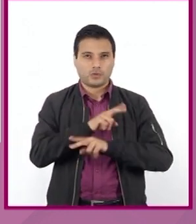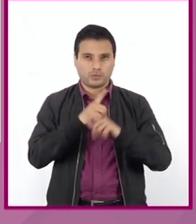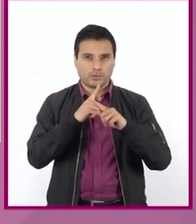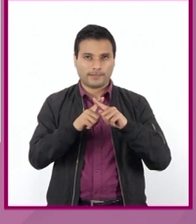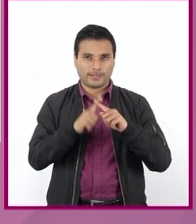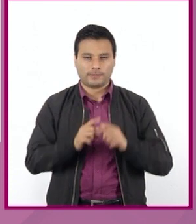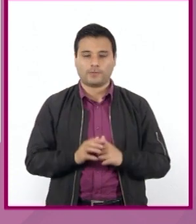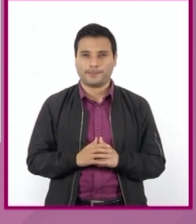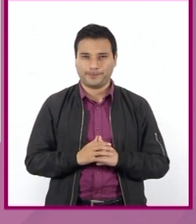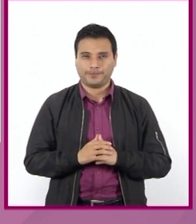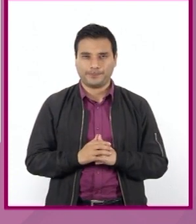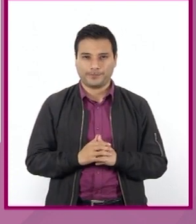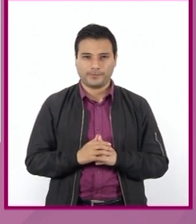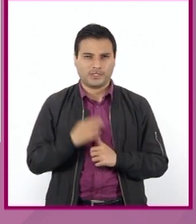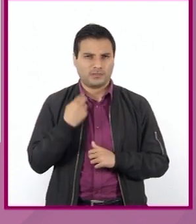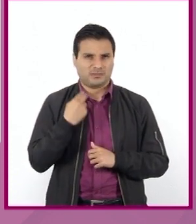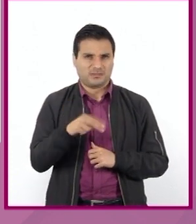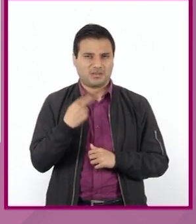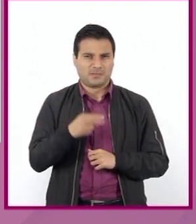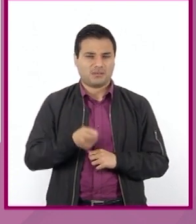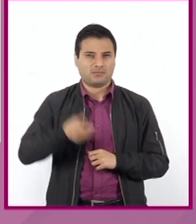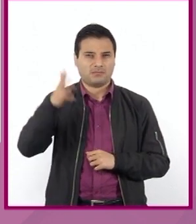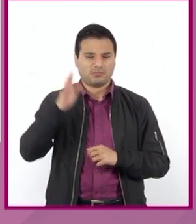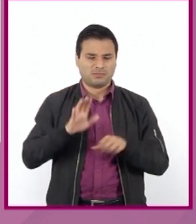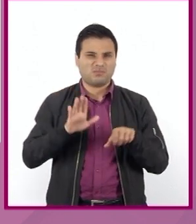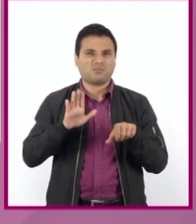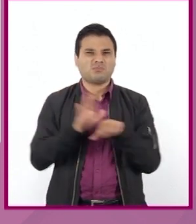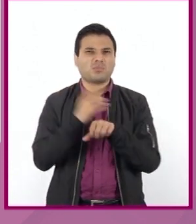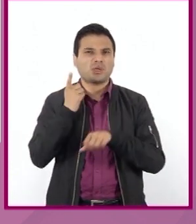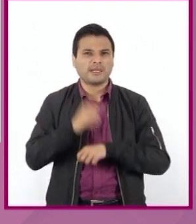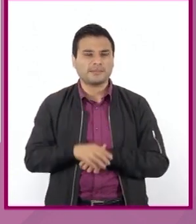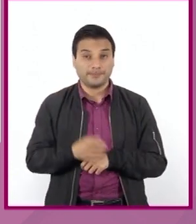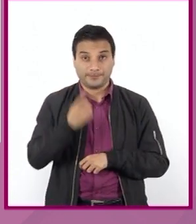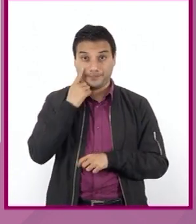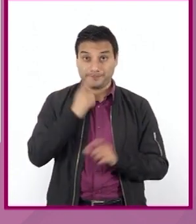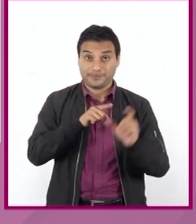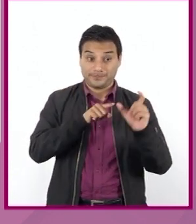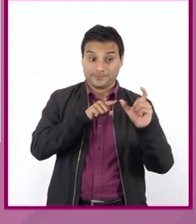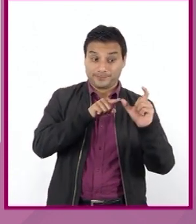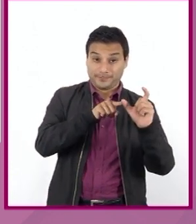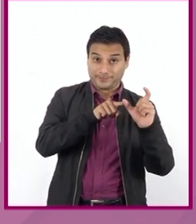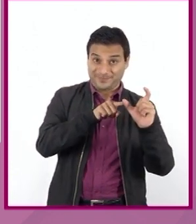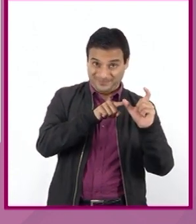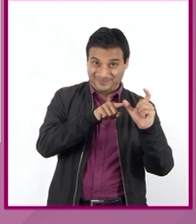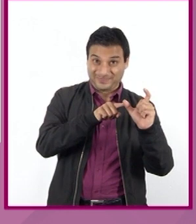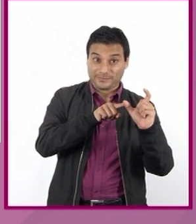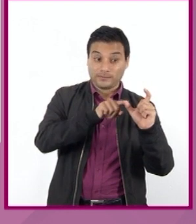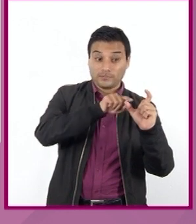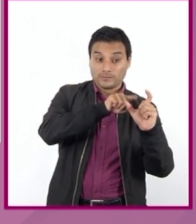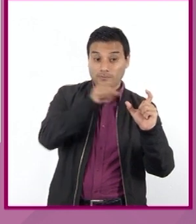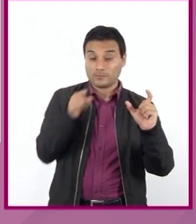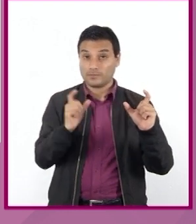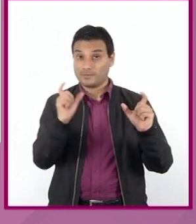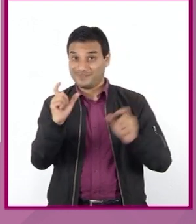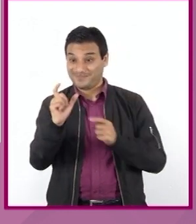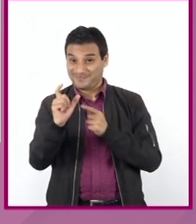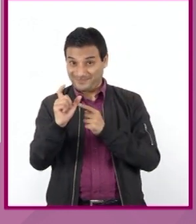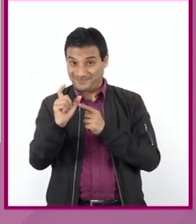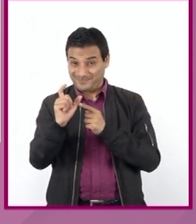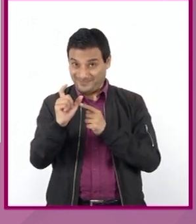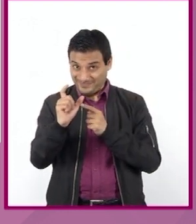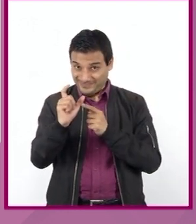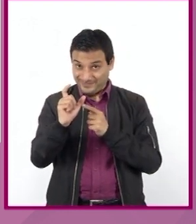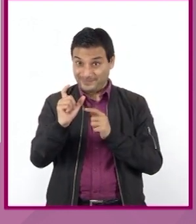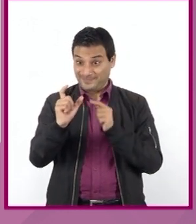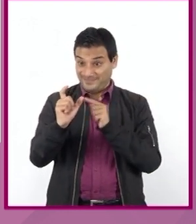multiplicativo. Se llama inverso multiplicativo de un número a aquel número que al ser multiplicado por el